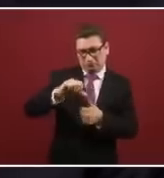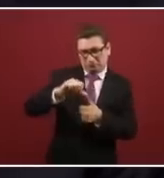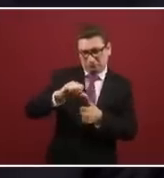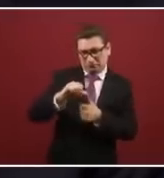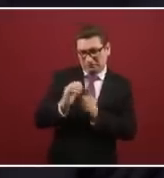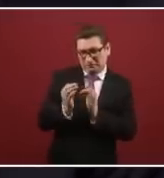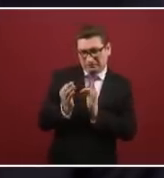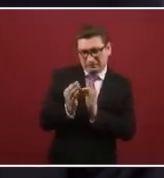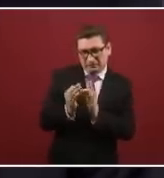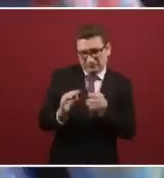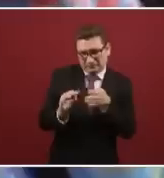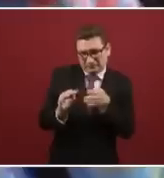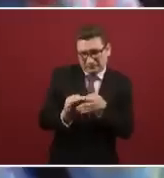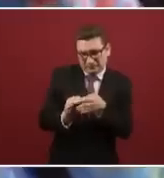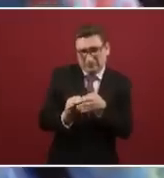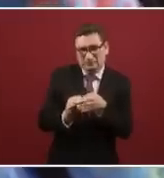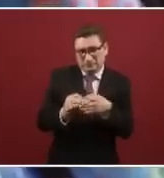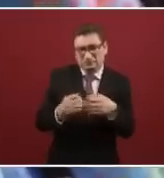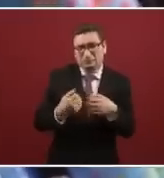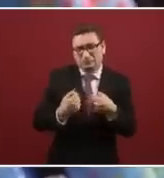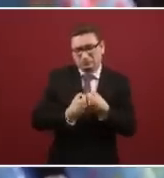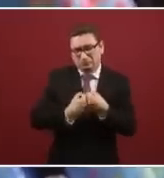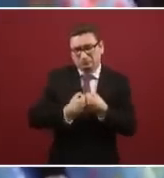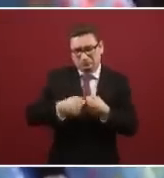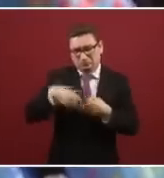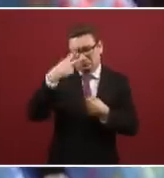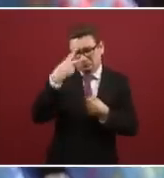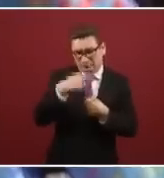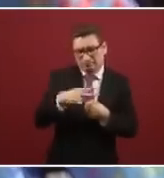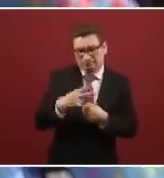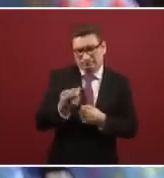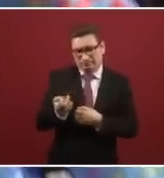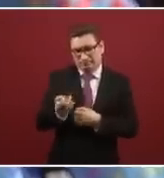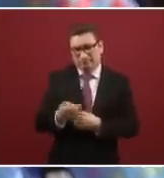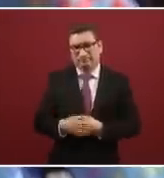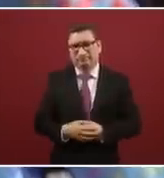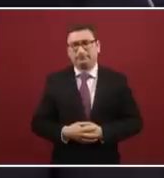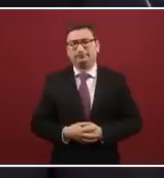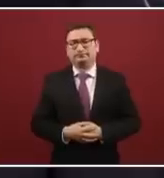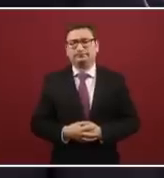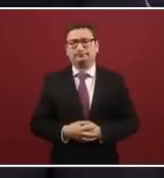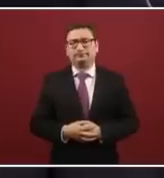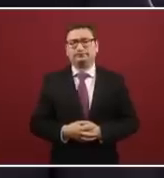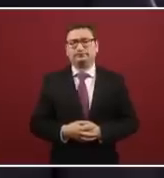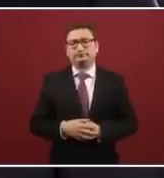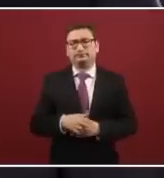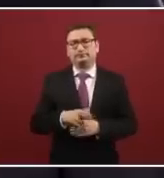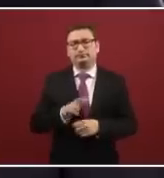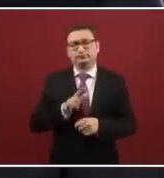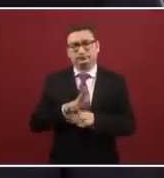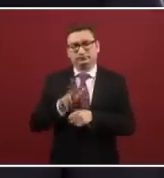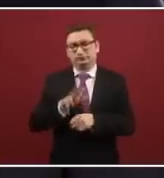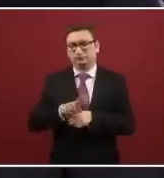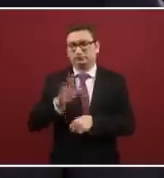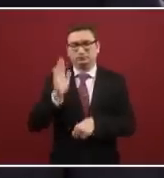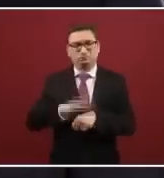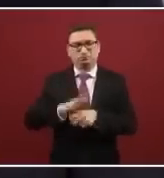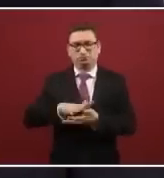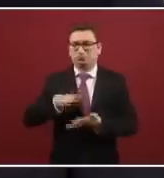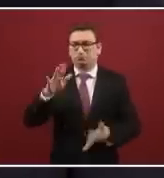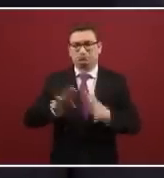cercanos a nuestra frontera. Es Honduras en donde ha crecido